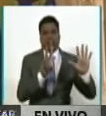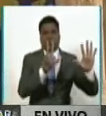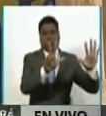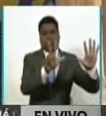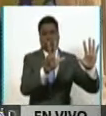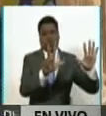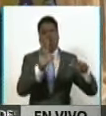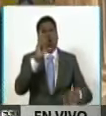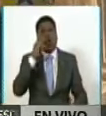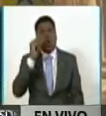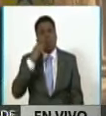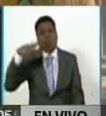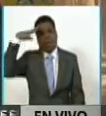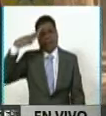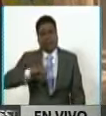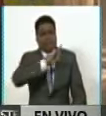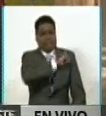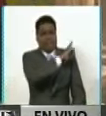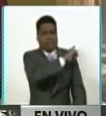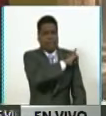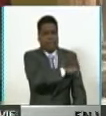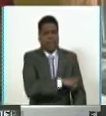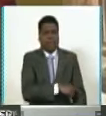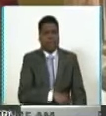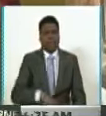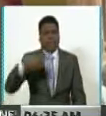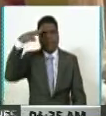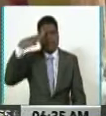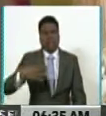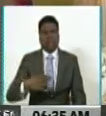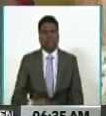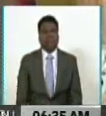González, comandante general de la Milicia Bolivariana.